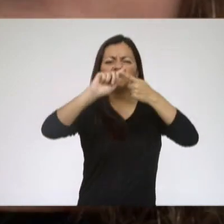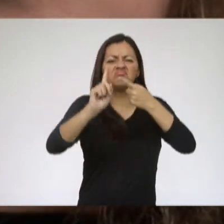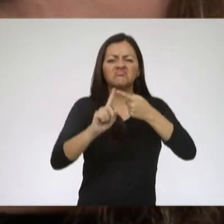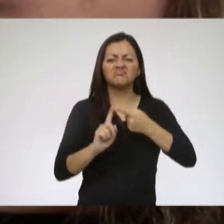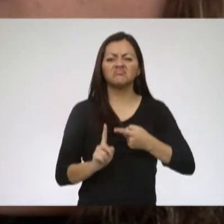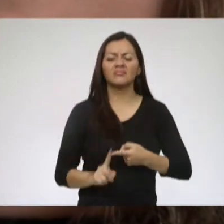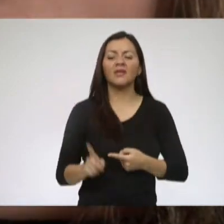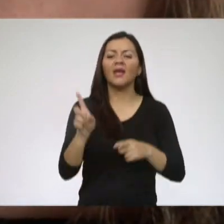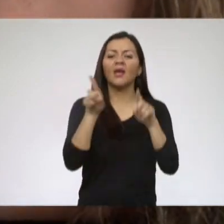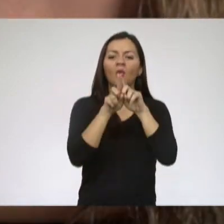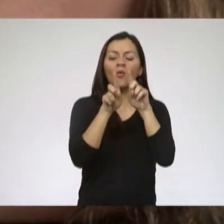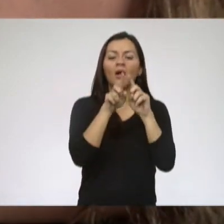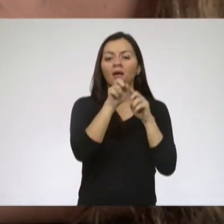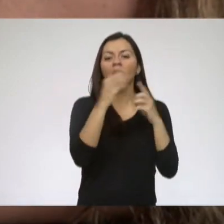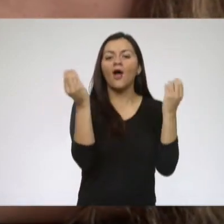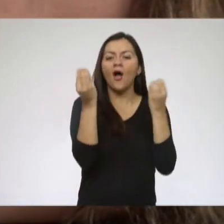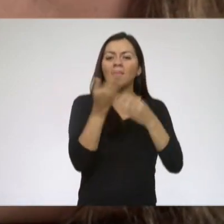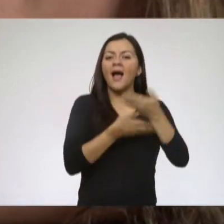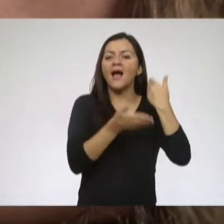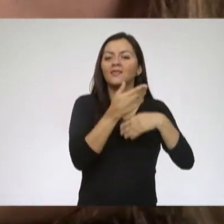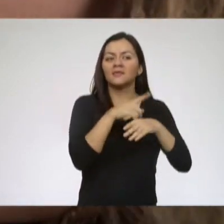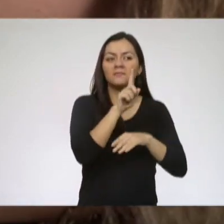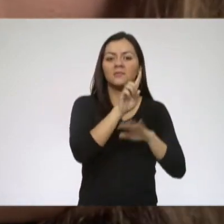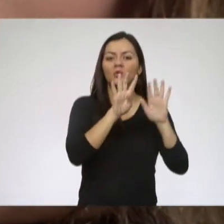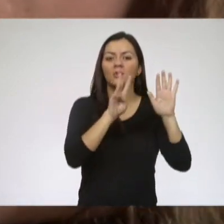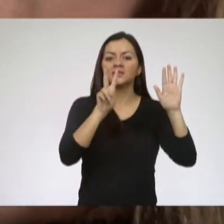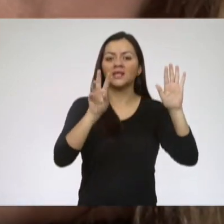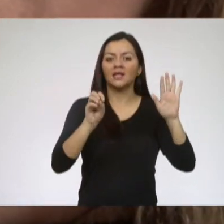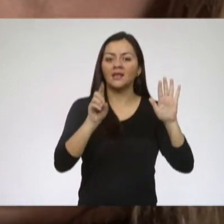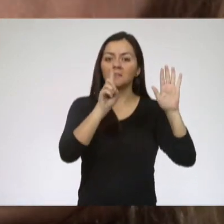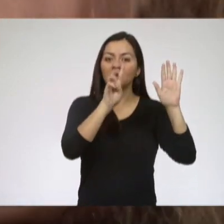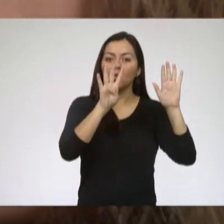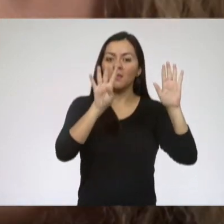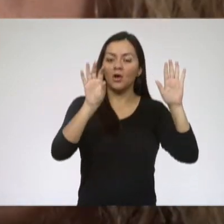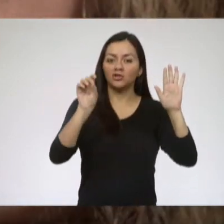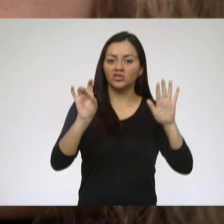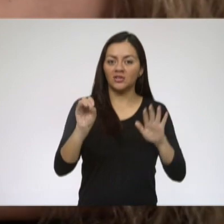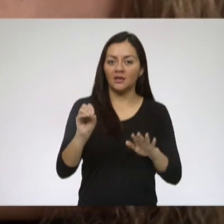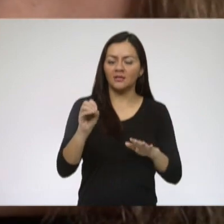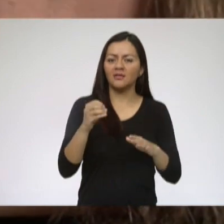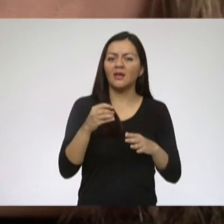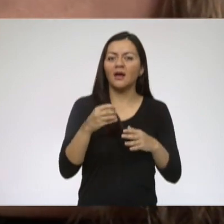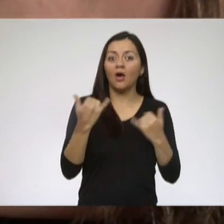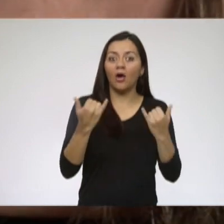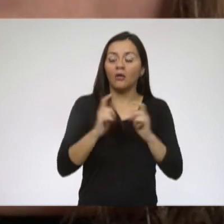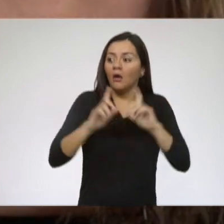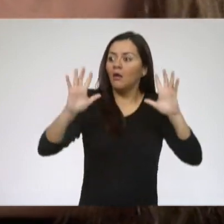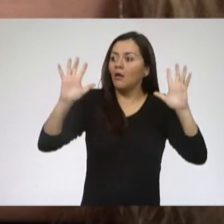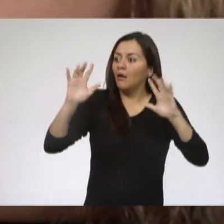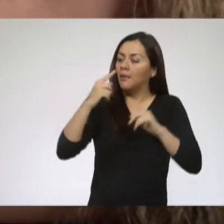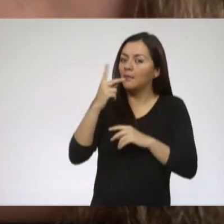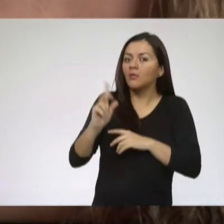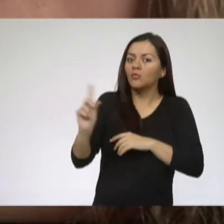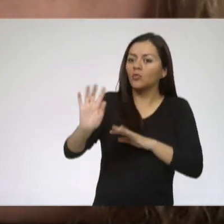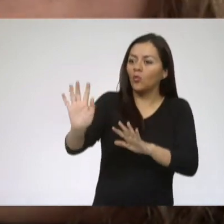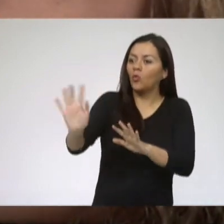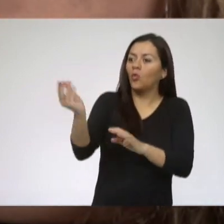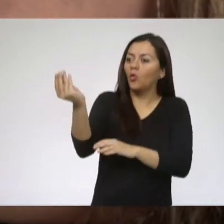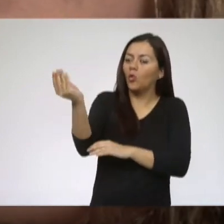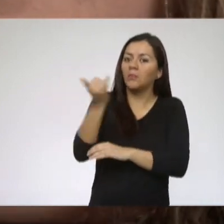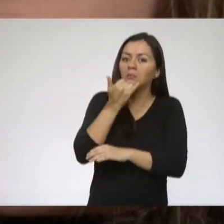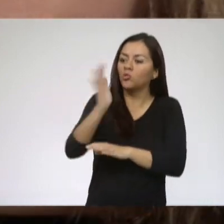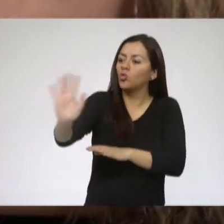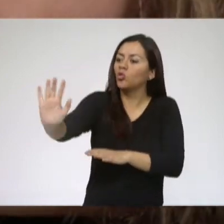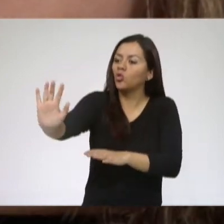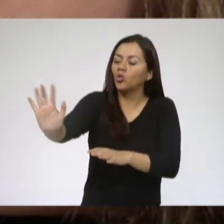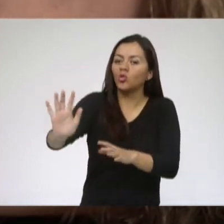era de los jóvenes de los 70s, de los 80s. Y ahora se horrorizan, se espantan porque un joven